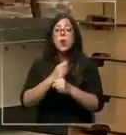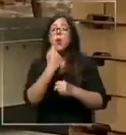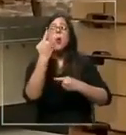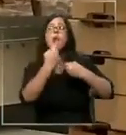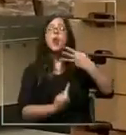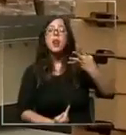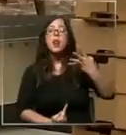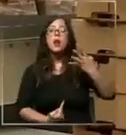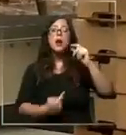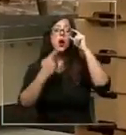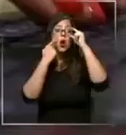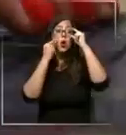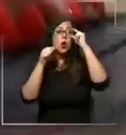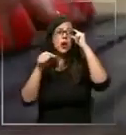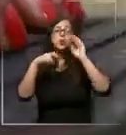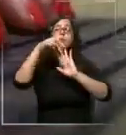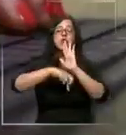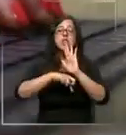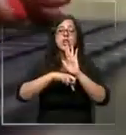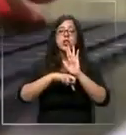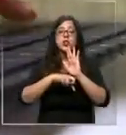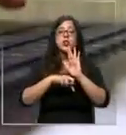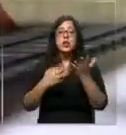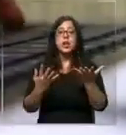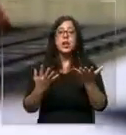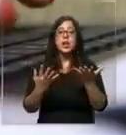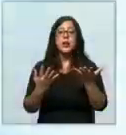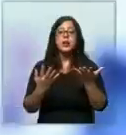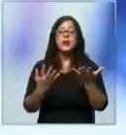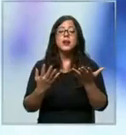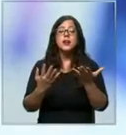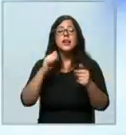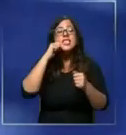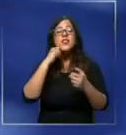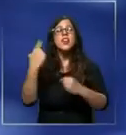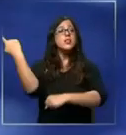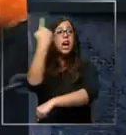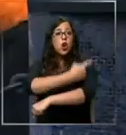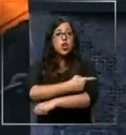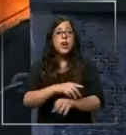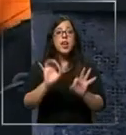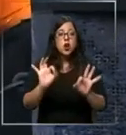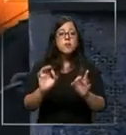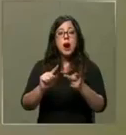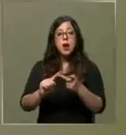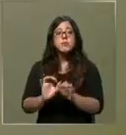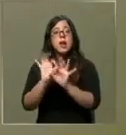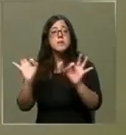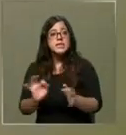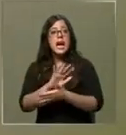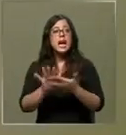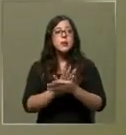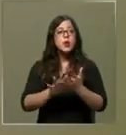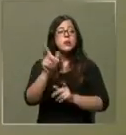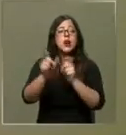son? Dicho eso, hay que entender que este es un proyecto que afecta al conjunto de las jornadas laborales, la jornada ordinaria, que es la más conocida, jornadas especiales, como por ejemplo